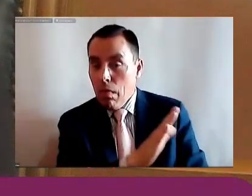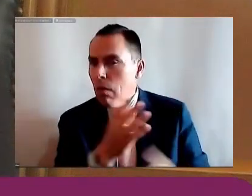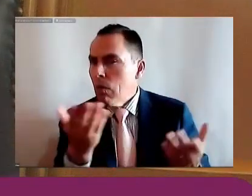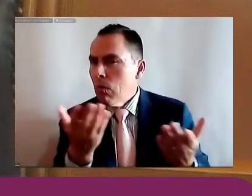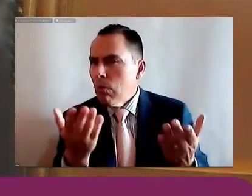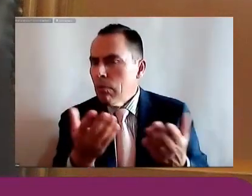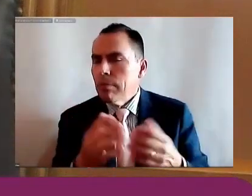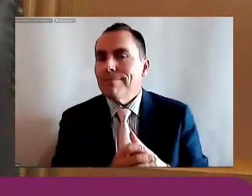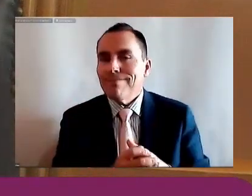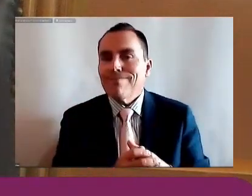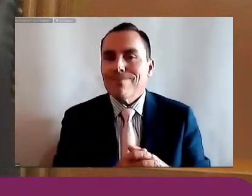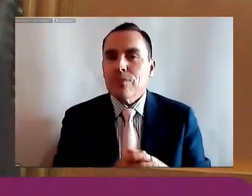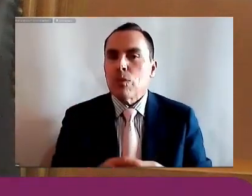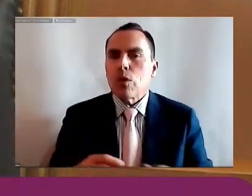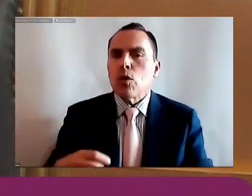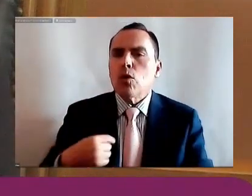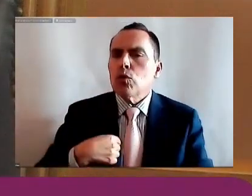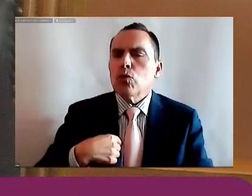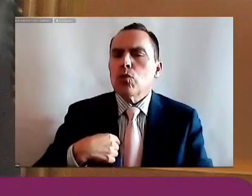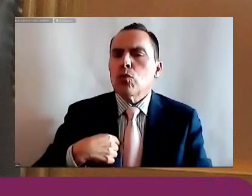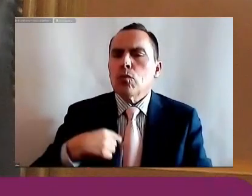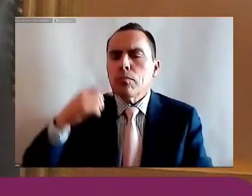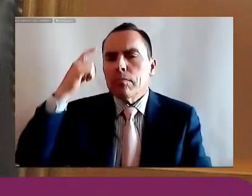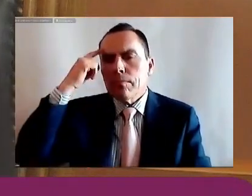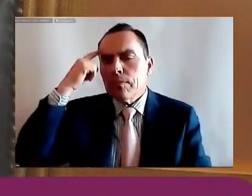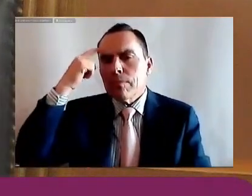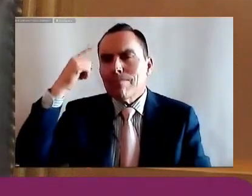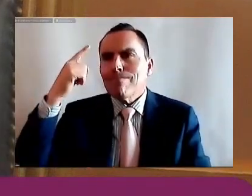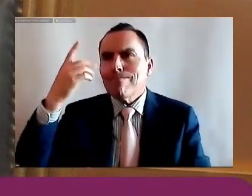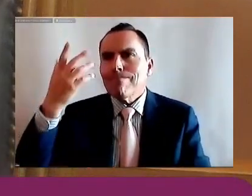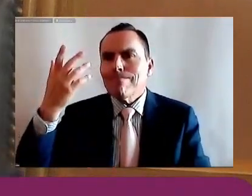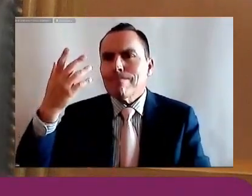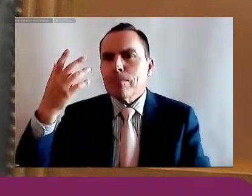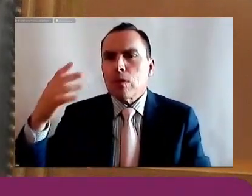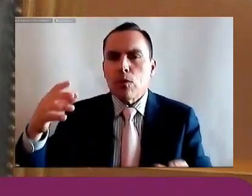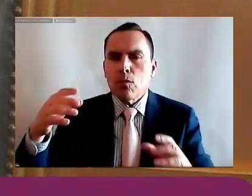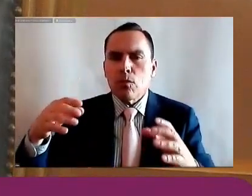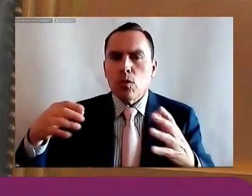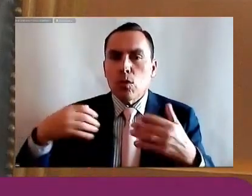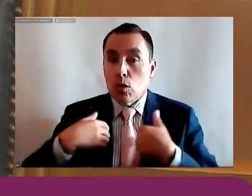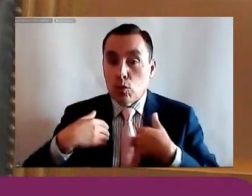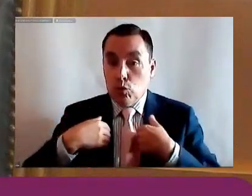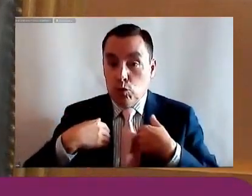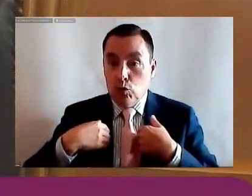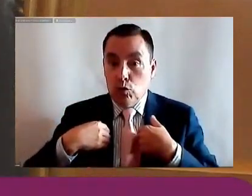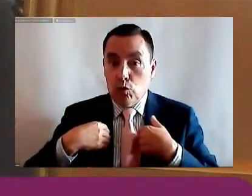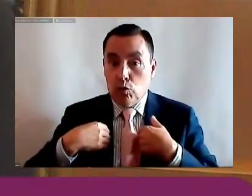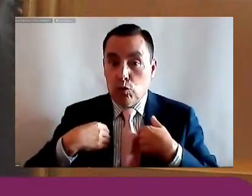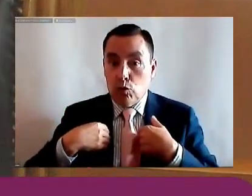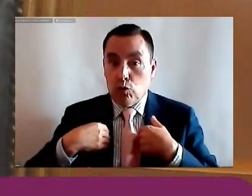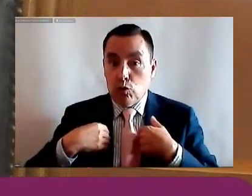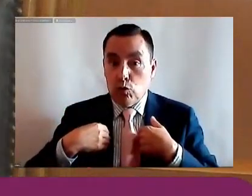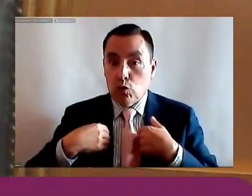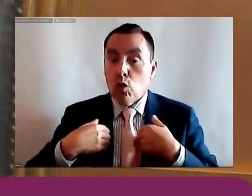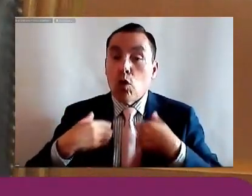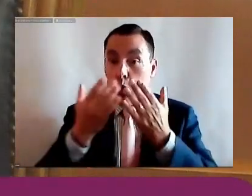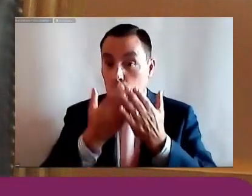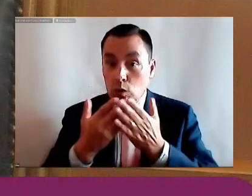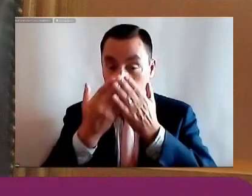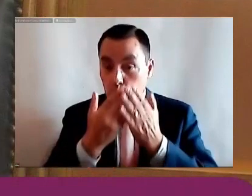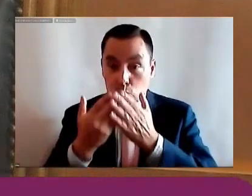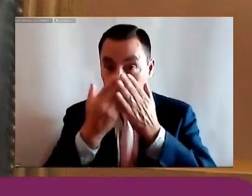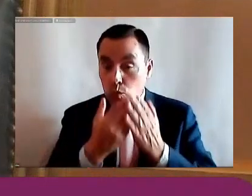pero no entiendo bien lo que quiere sin afectar el sistema económico. Si yo pienso, a ver, los estudios de economía